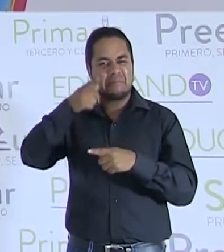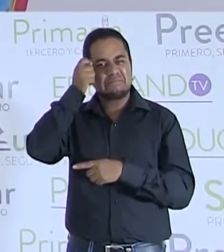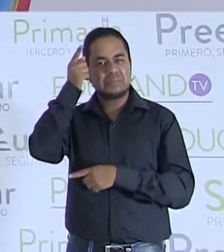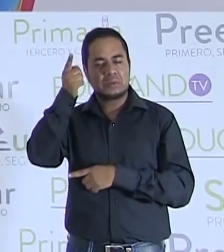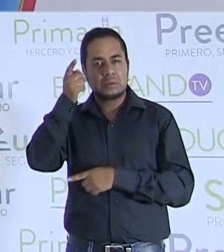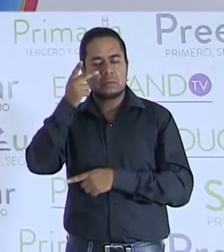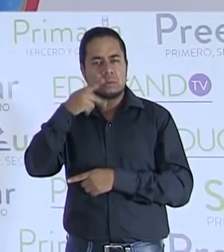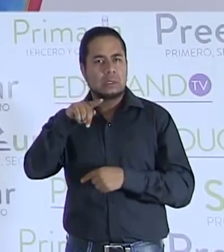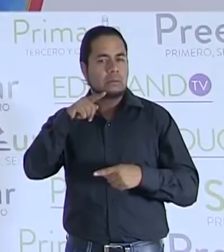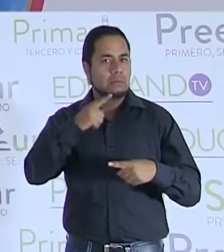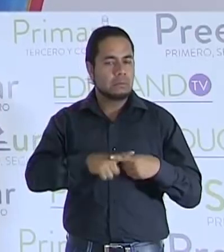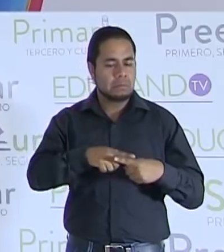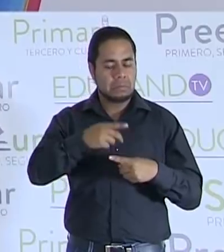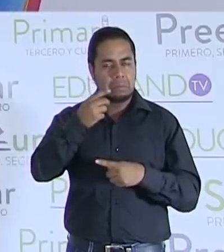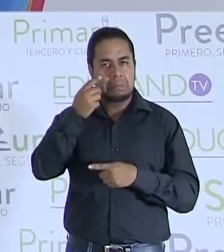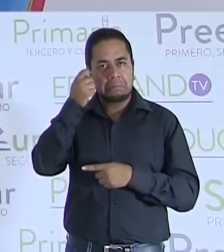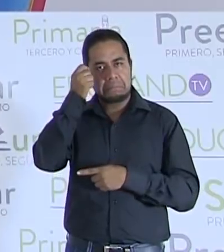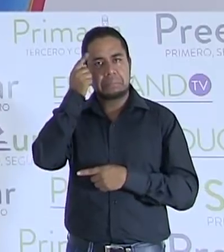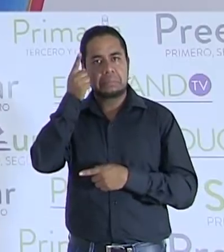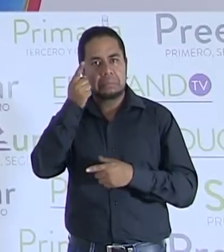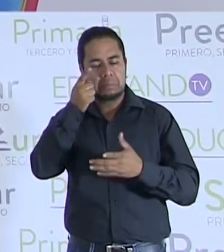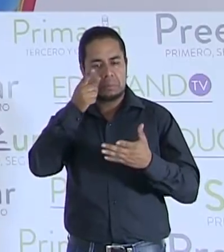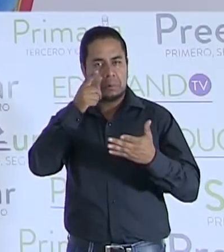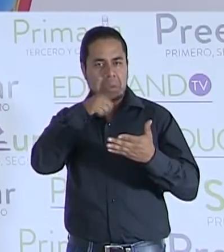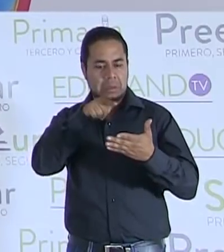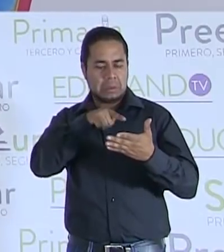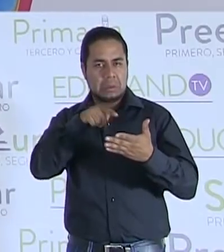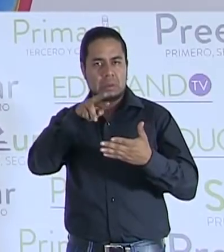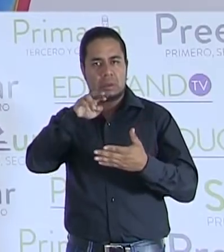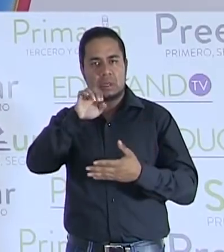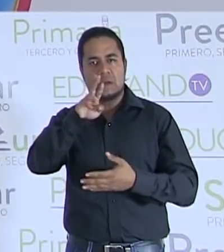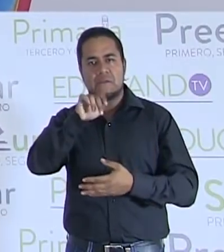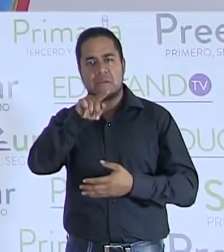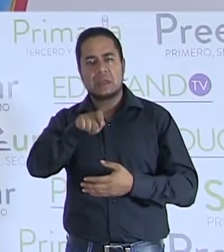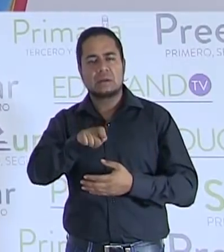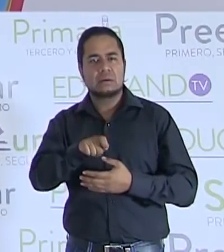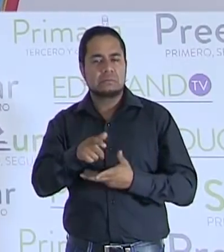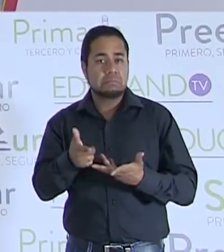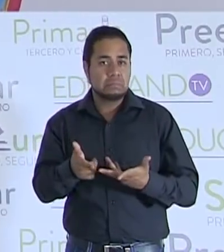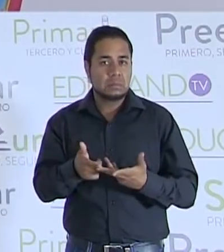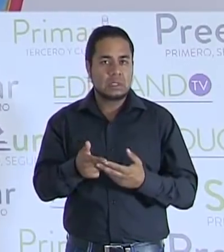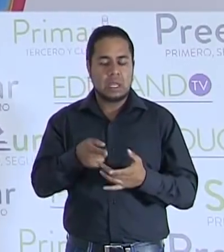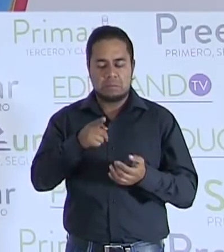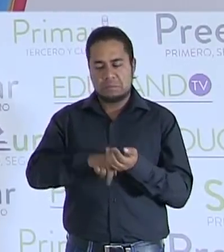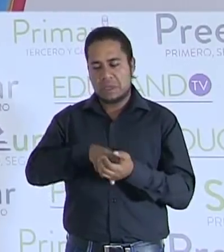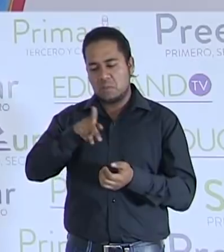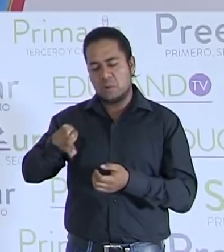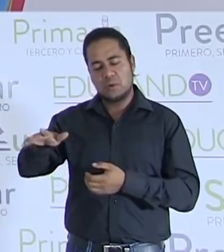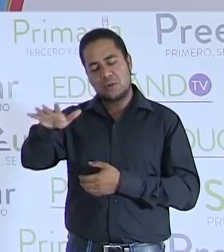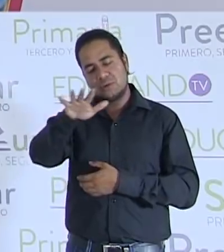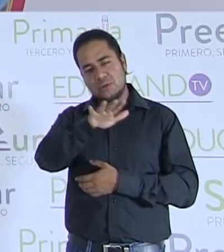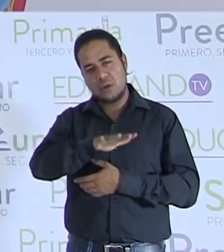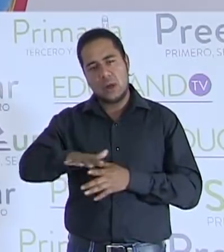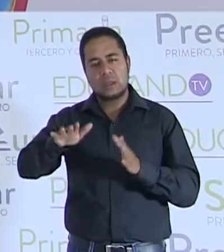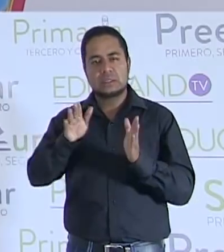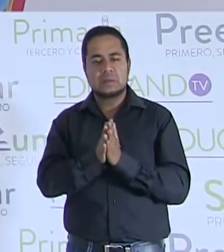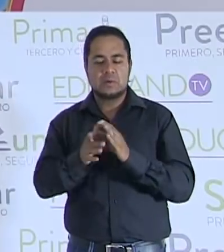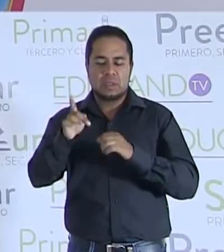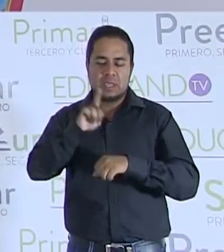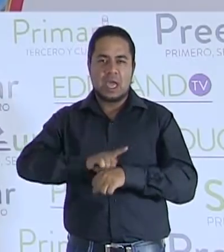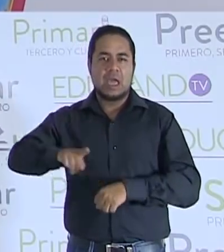los refranes? En realidad fue todo el pueblo, en la práctica diaria, el que